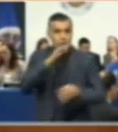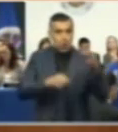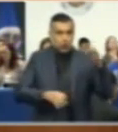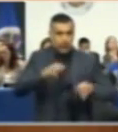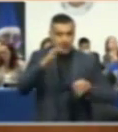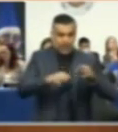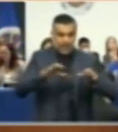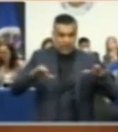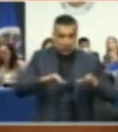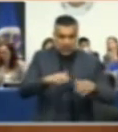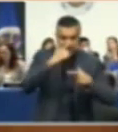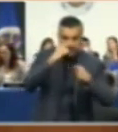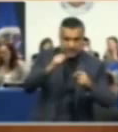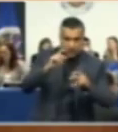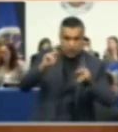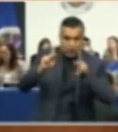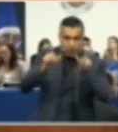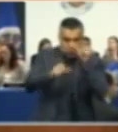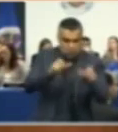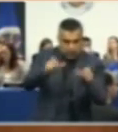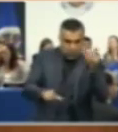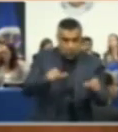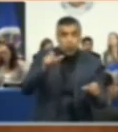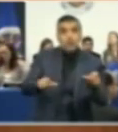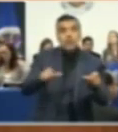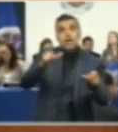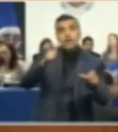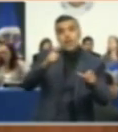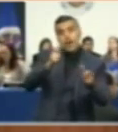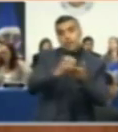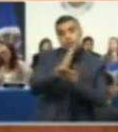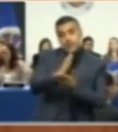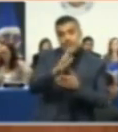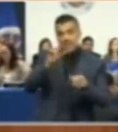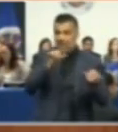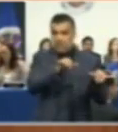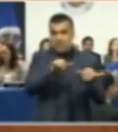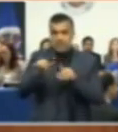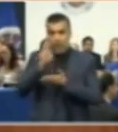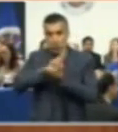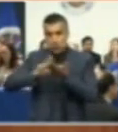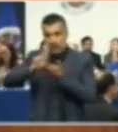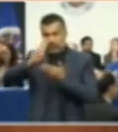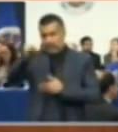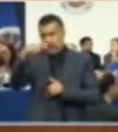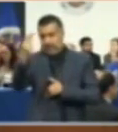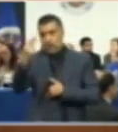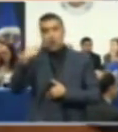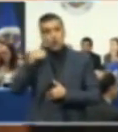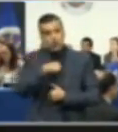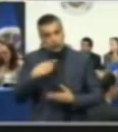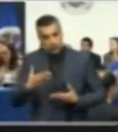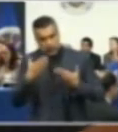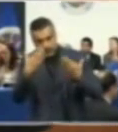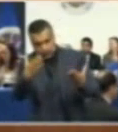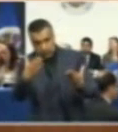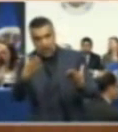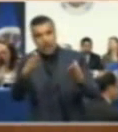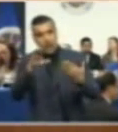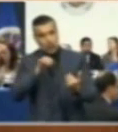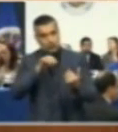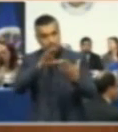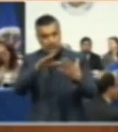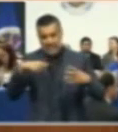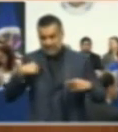de Acciones de Interés Público en la sección discapacidad de esta misma universidad, solicitamos ante la Comisión